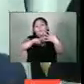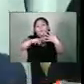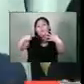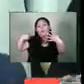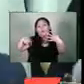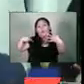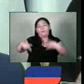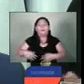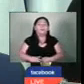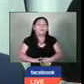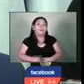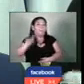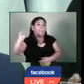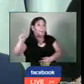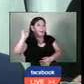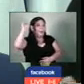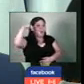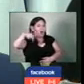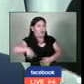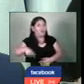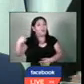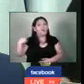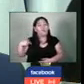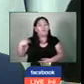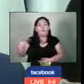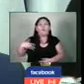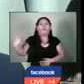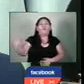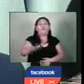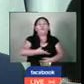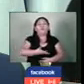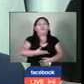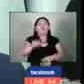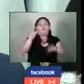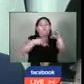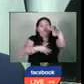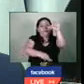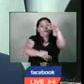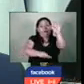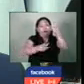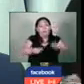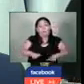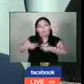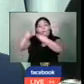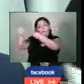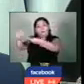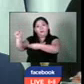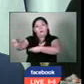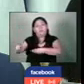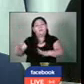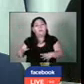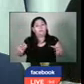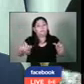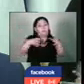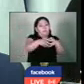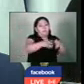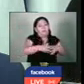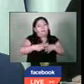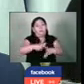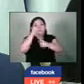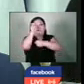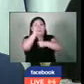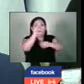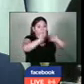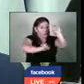en el mes de noviembre, Dios mediante, vamos a estar presentando ya como gobierno. La aspiración es presentarlo junto con el movimiento sindical para que sea